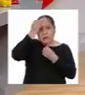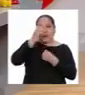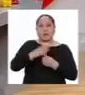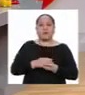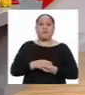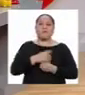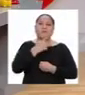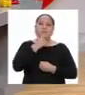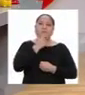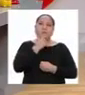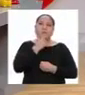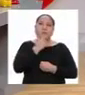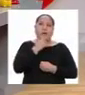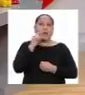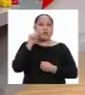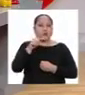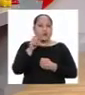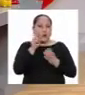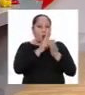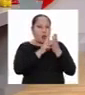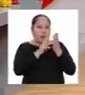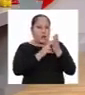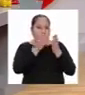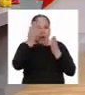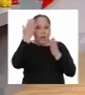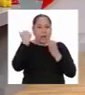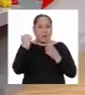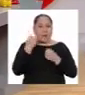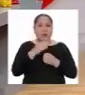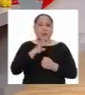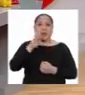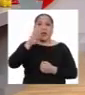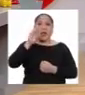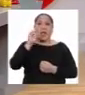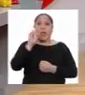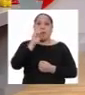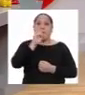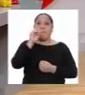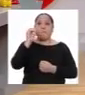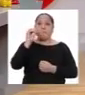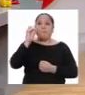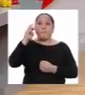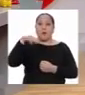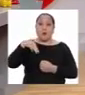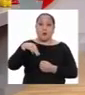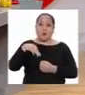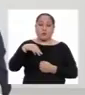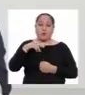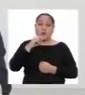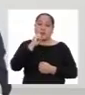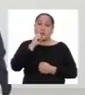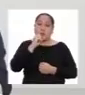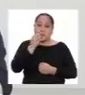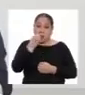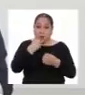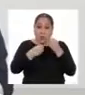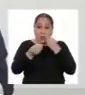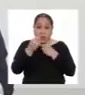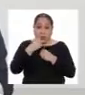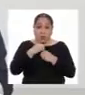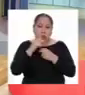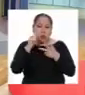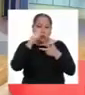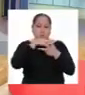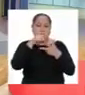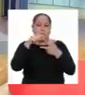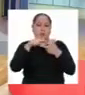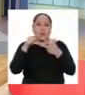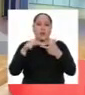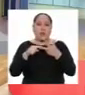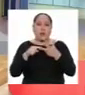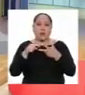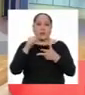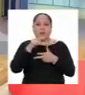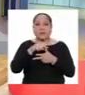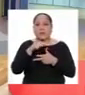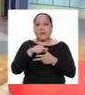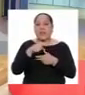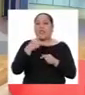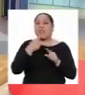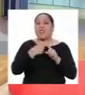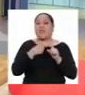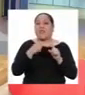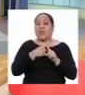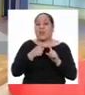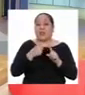vez leí un artículo que decía que el boom se debía a 3 factores principalmente. Cuéntanos cuáles eran. Su